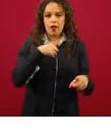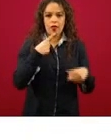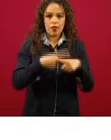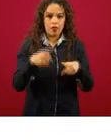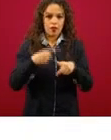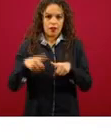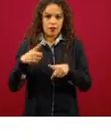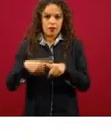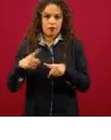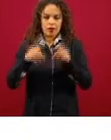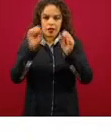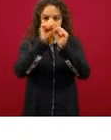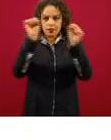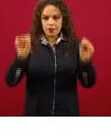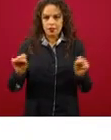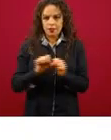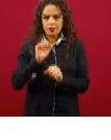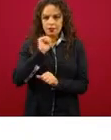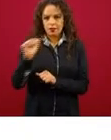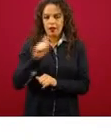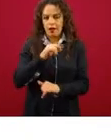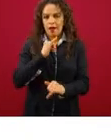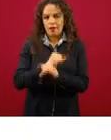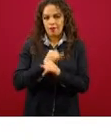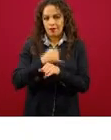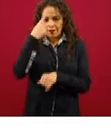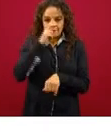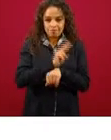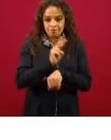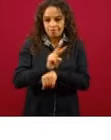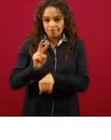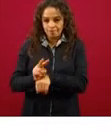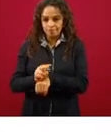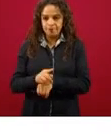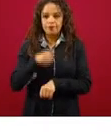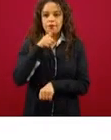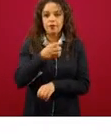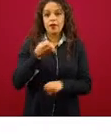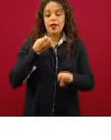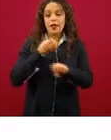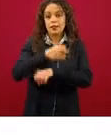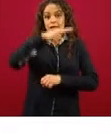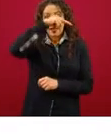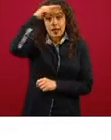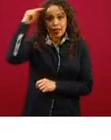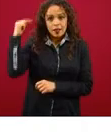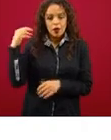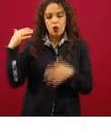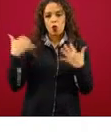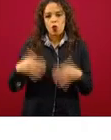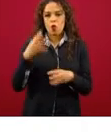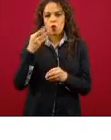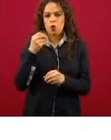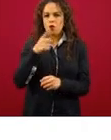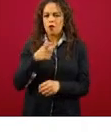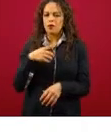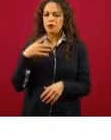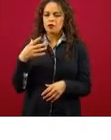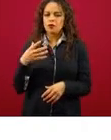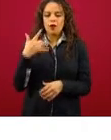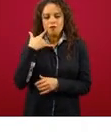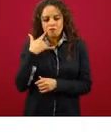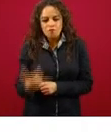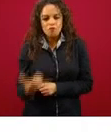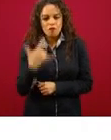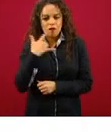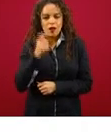diferentes sistemas operativos que se monitorean, y el estado de Nayarit, después de muchos esfuerzos de la población, sobre todo